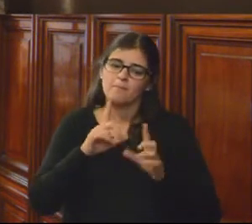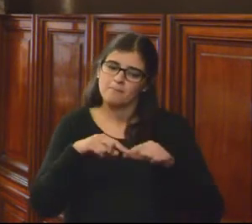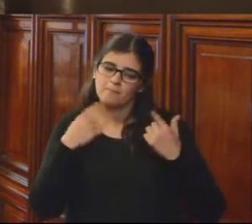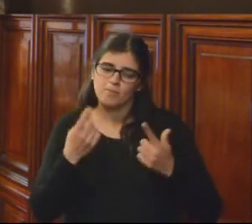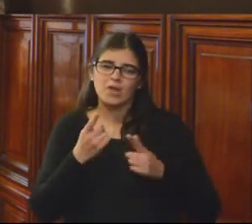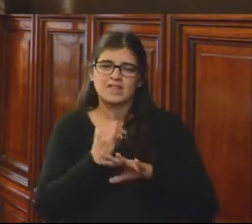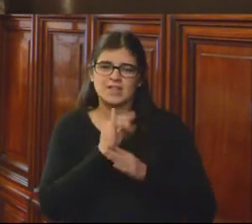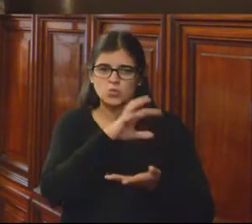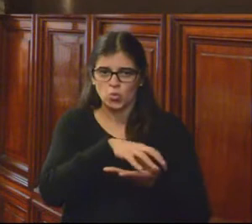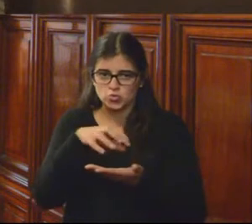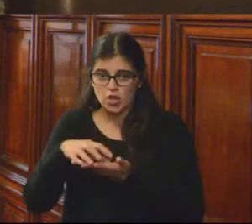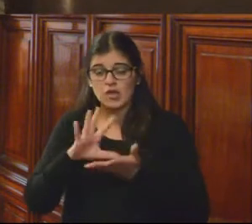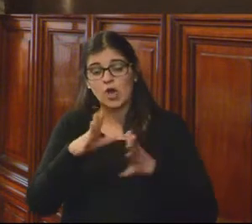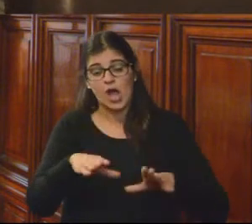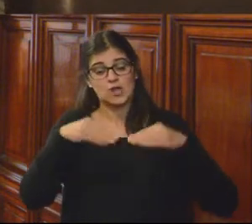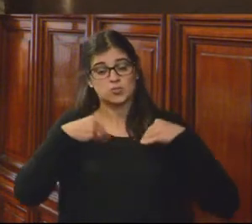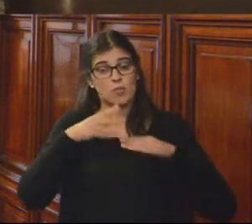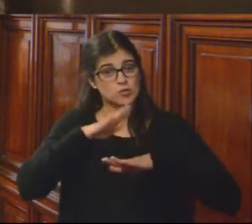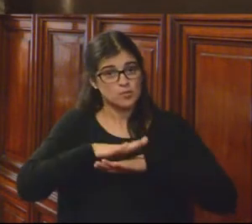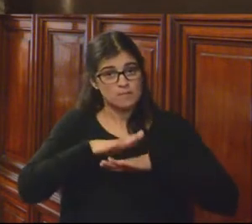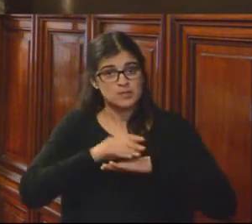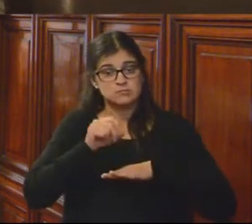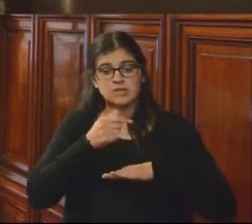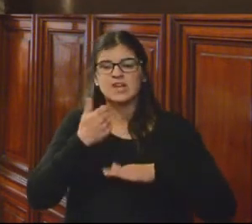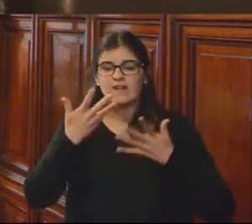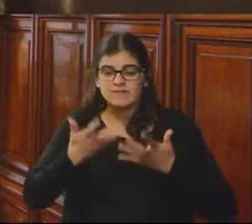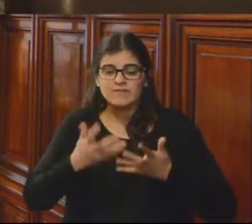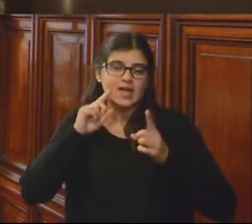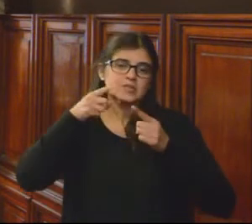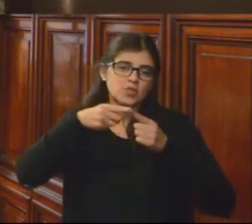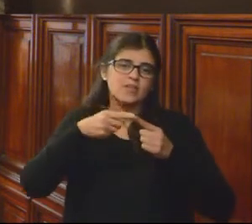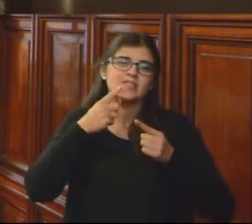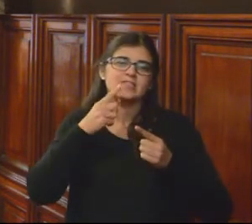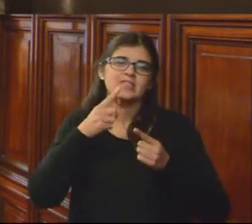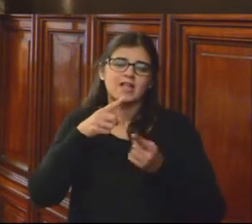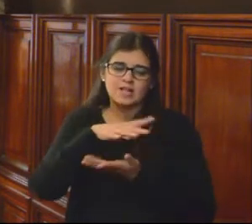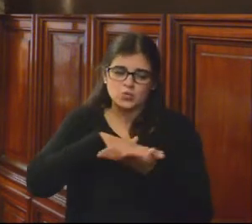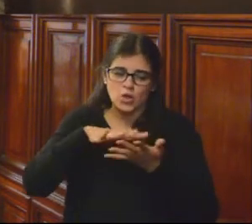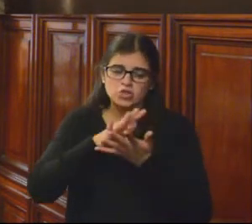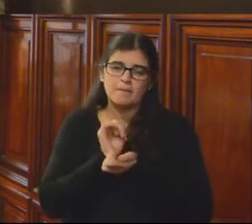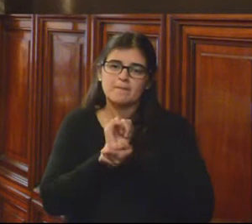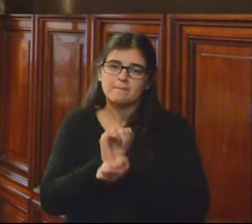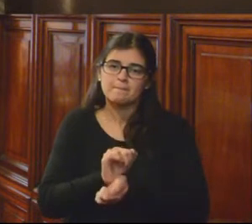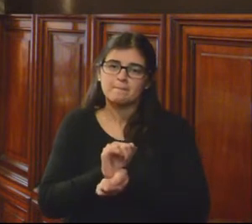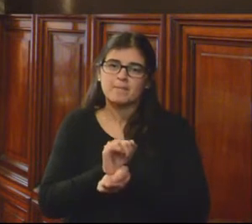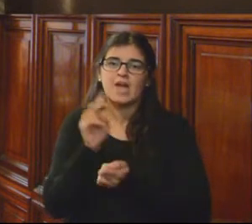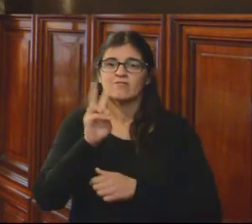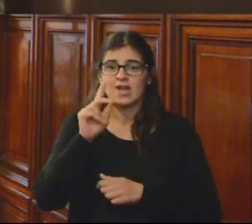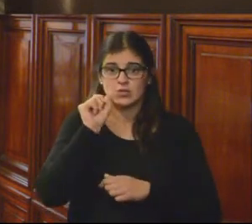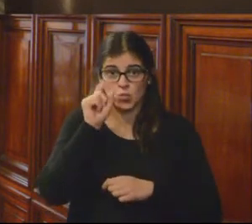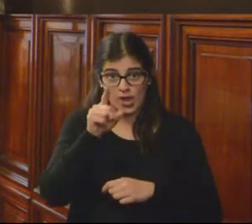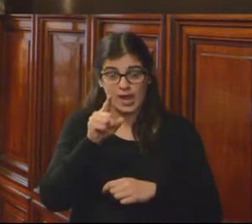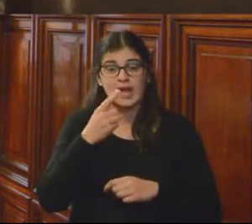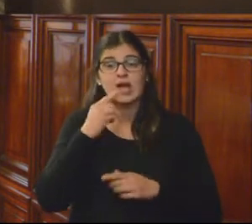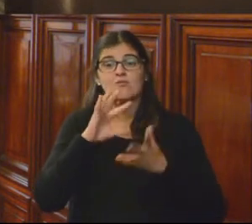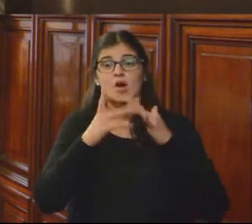instituciones, como asumimos en su momento el desafío de la situación penitenciaria en Venezuela, los